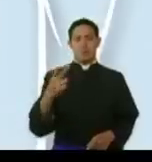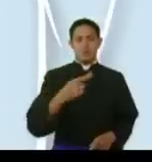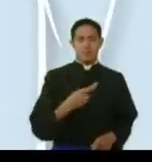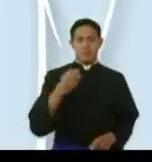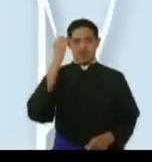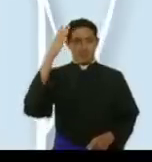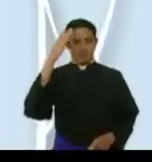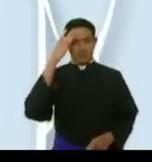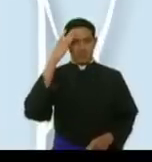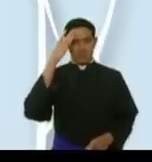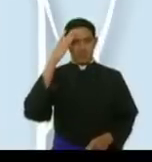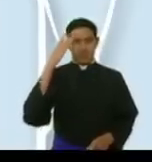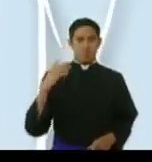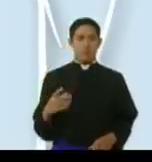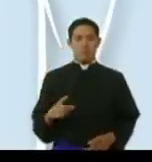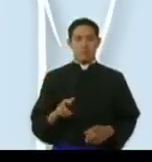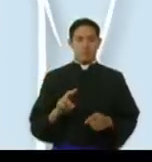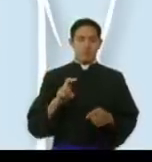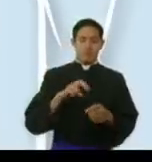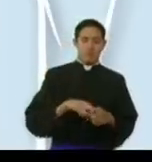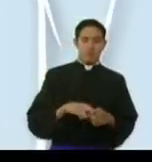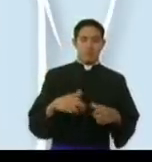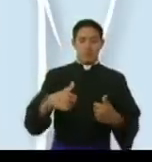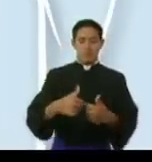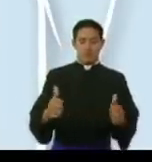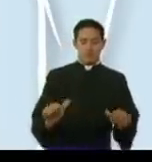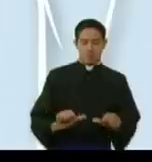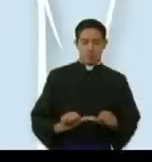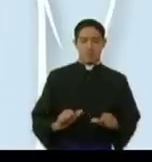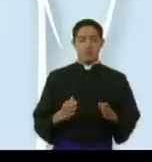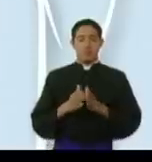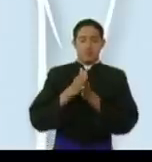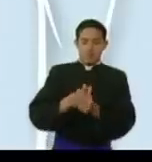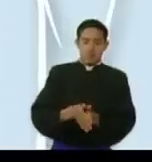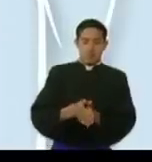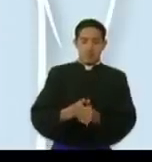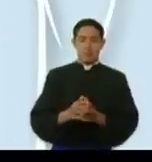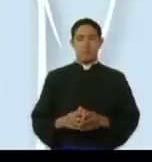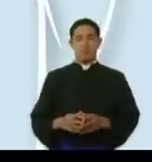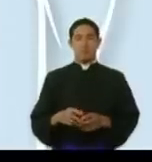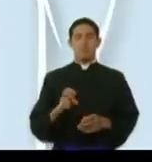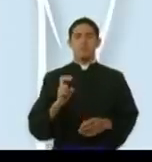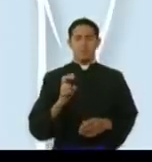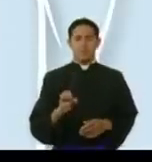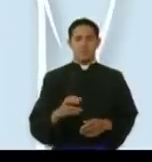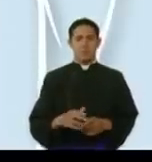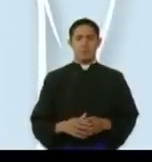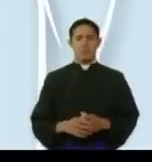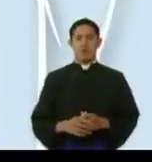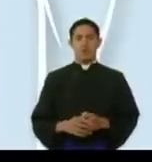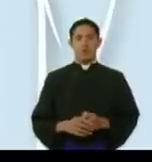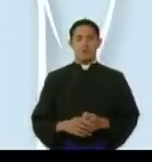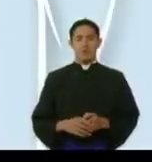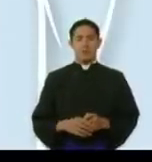Entraban por un lado, se sumergían en ella, simbolizando la sepultura